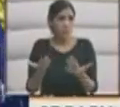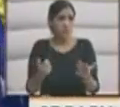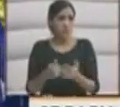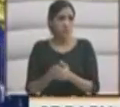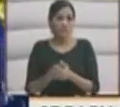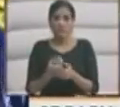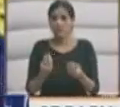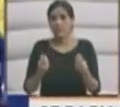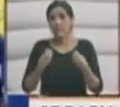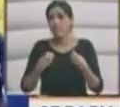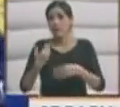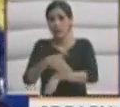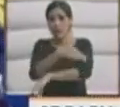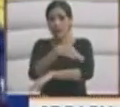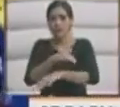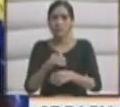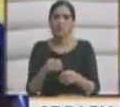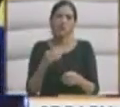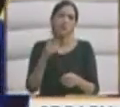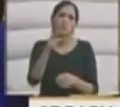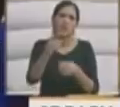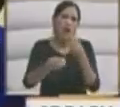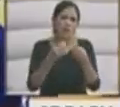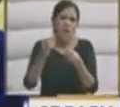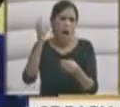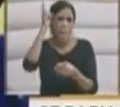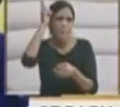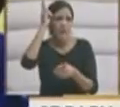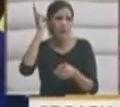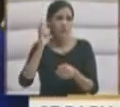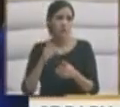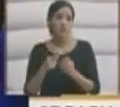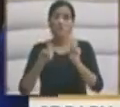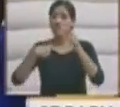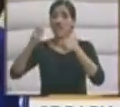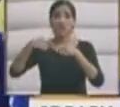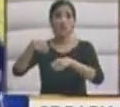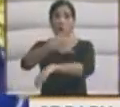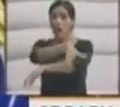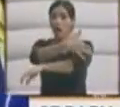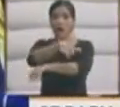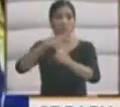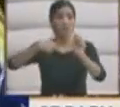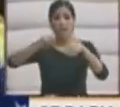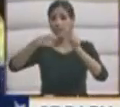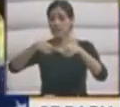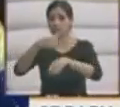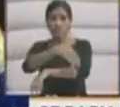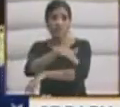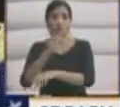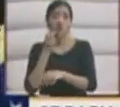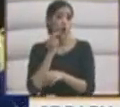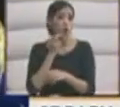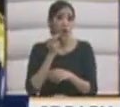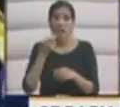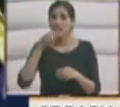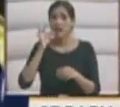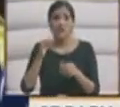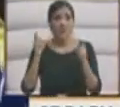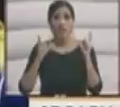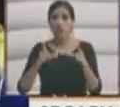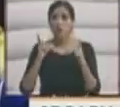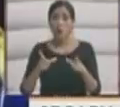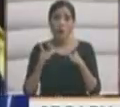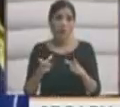eso. ¿Qué hacían en Perú? Ventas ambulantes. Ventas ambulantes. De chocolate, torta, que aquí allá